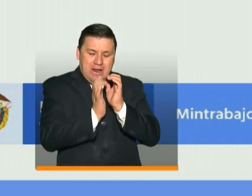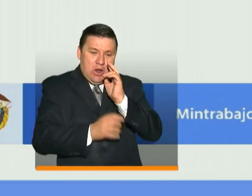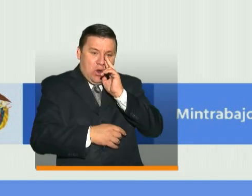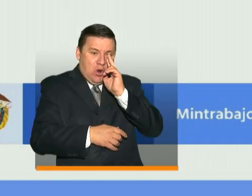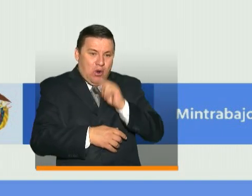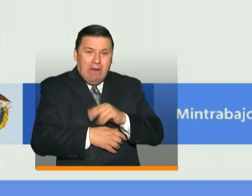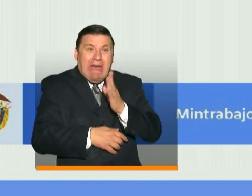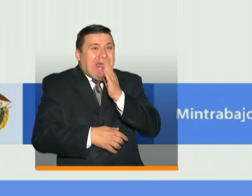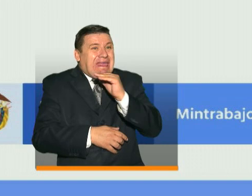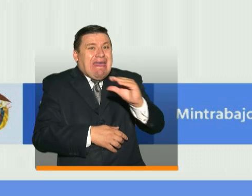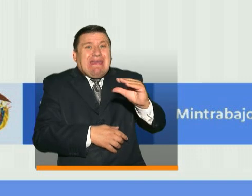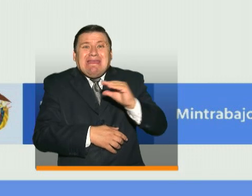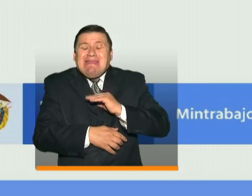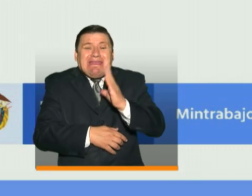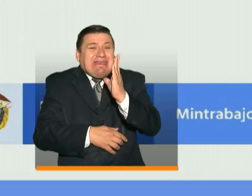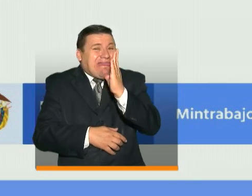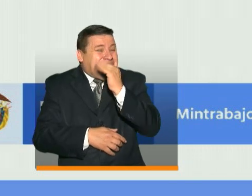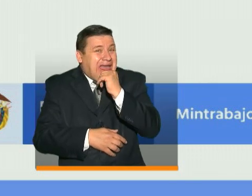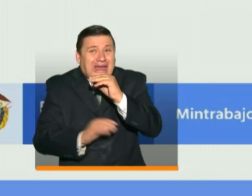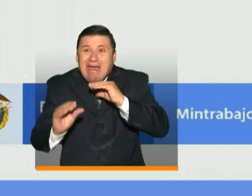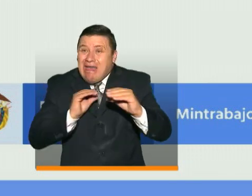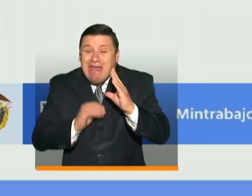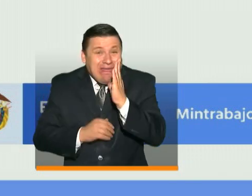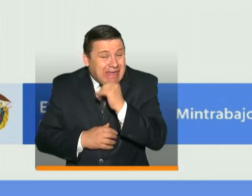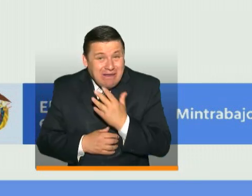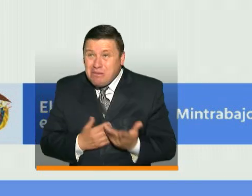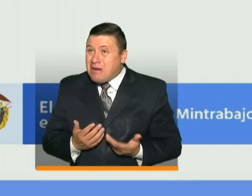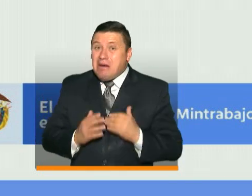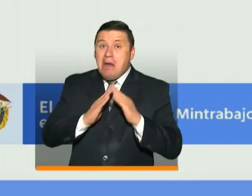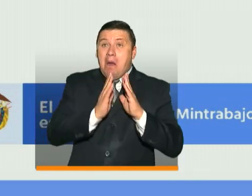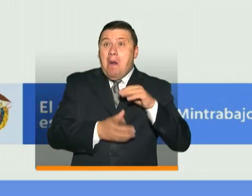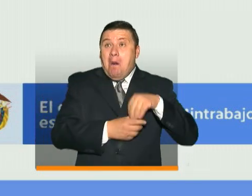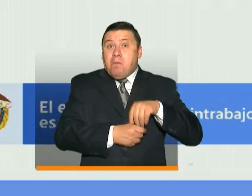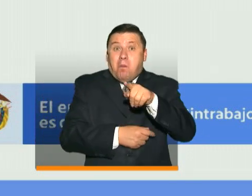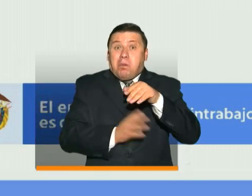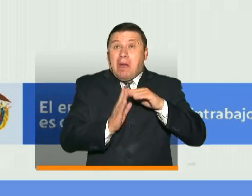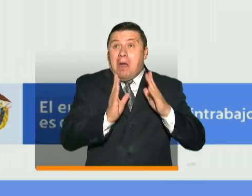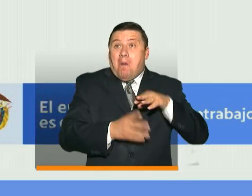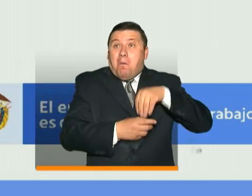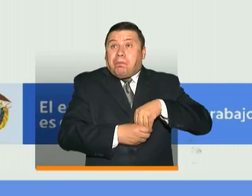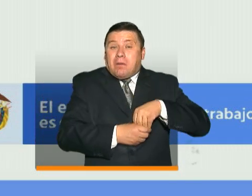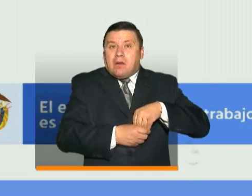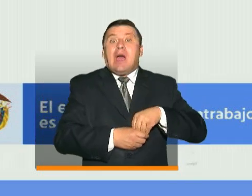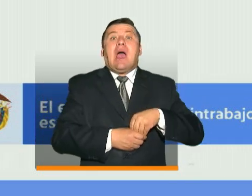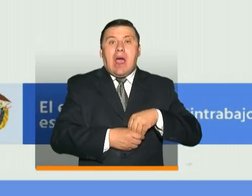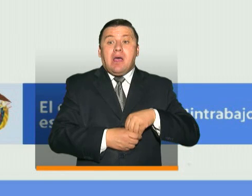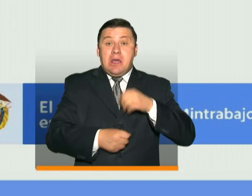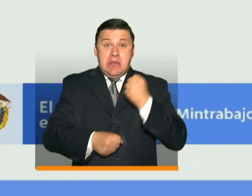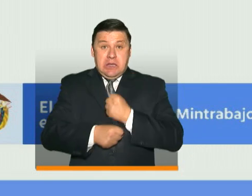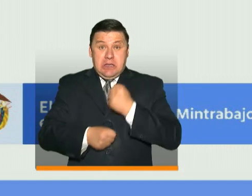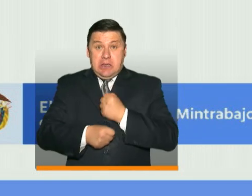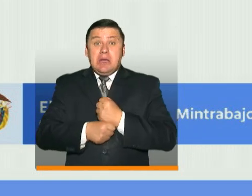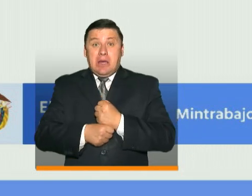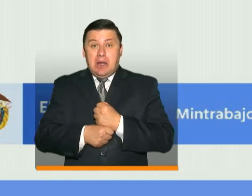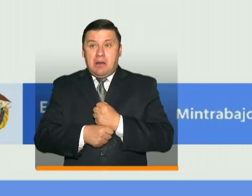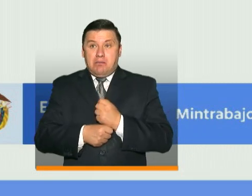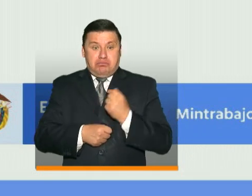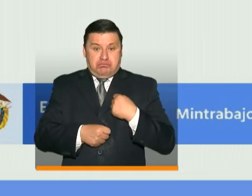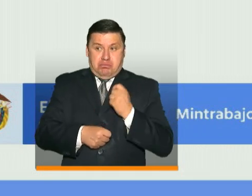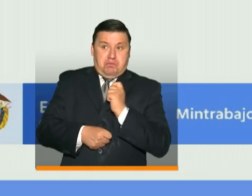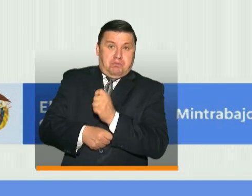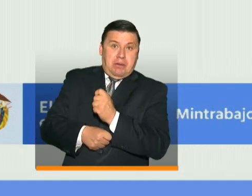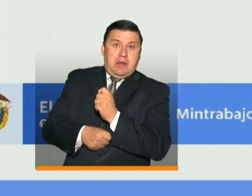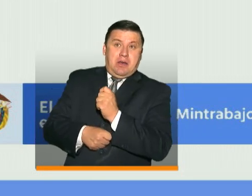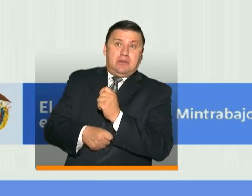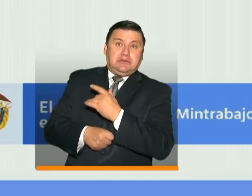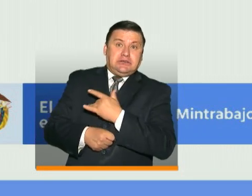junio, no han recibido ningún ingreso y que están en sus casas, y de otra manera el empleador ha venido pagando su seguridad